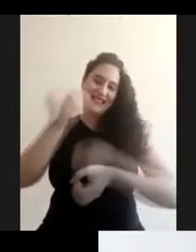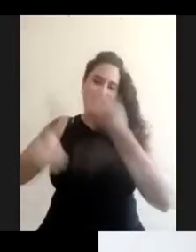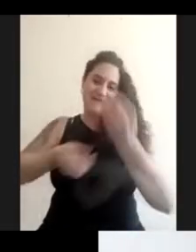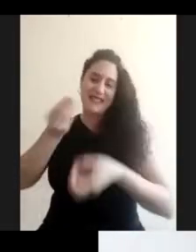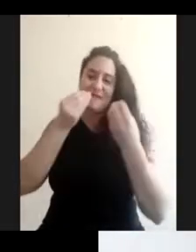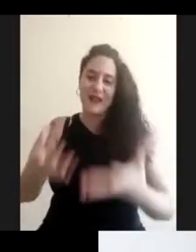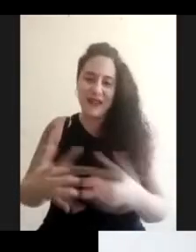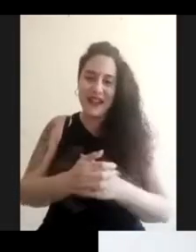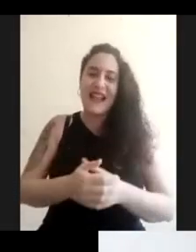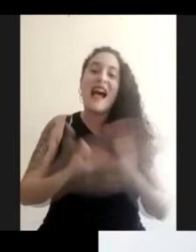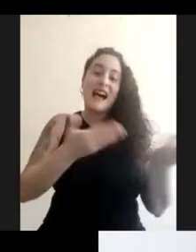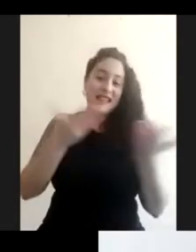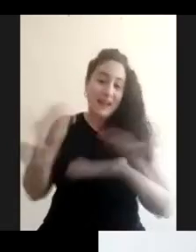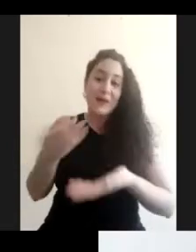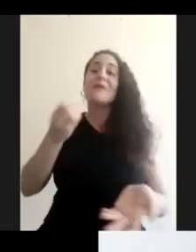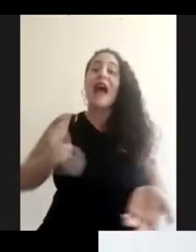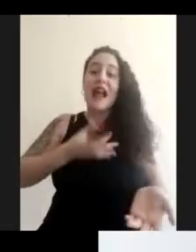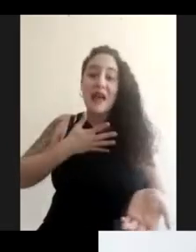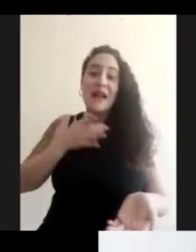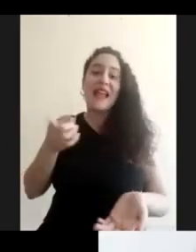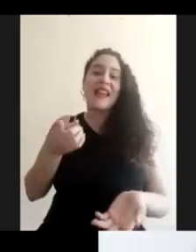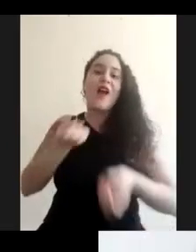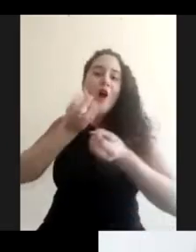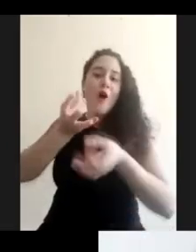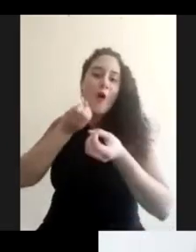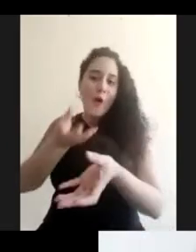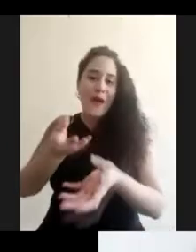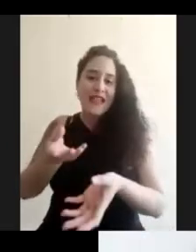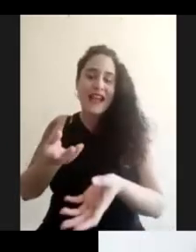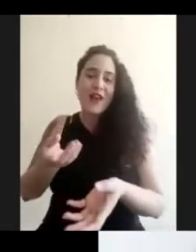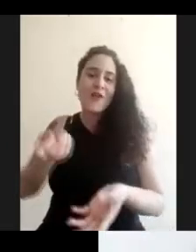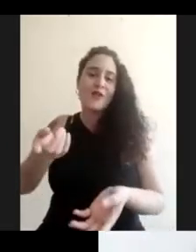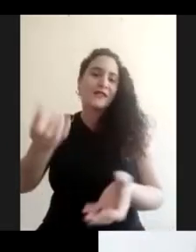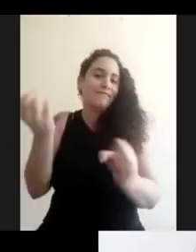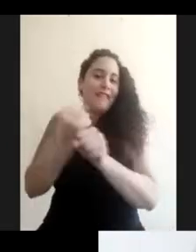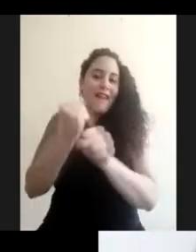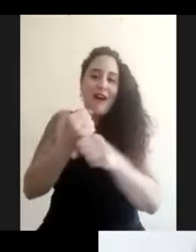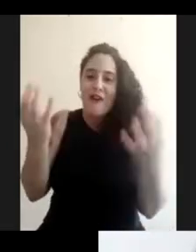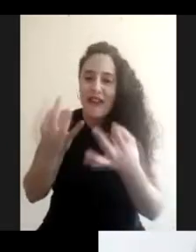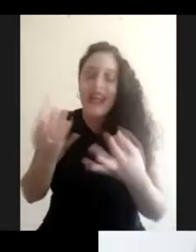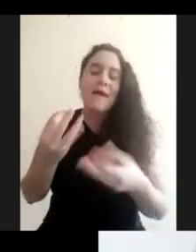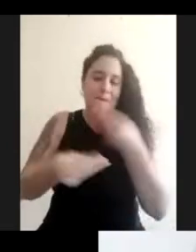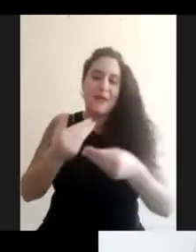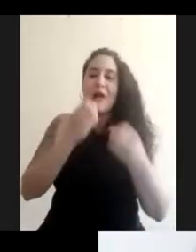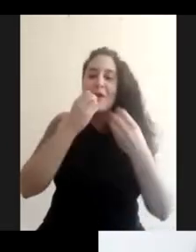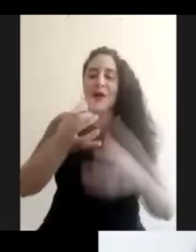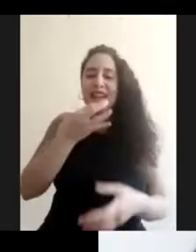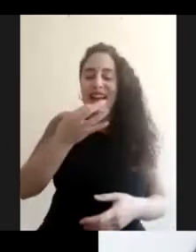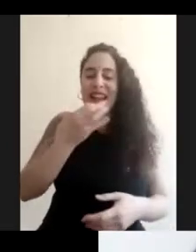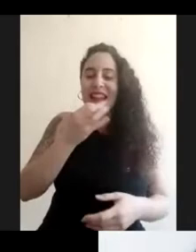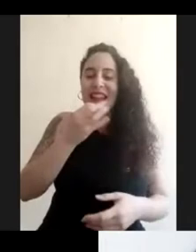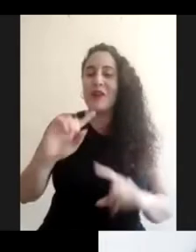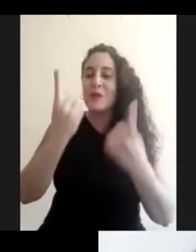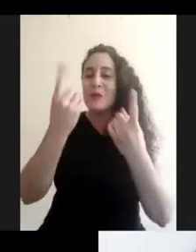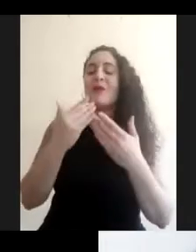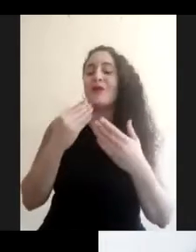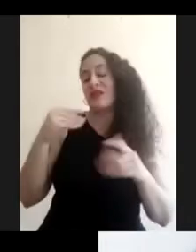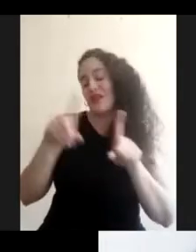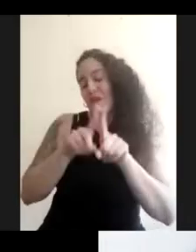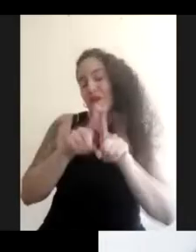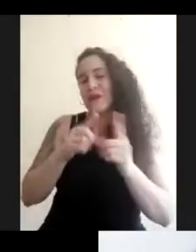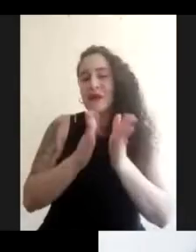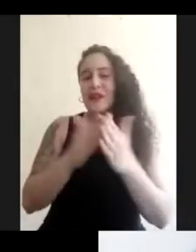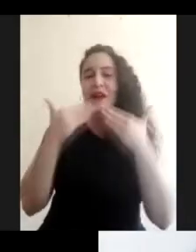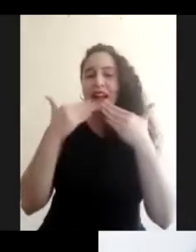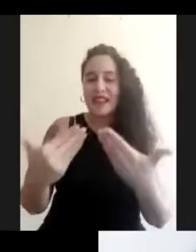que, Ana Belén, coméntanos a qué te dedicas y lo mismo que antes. Buenas tardes. Lo primero, igual que